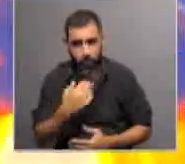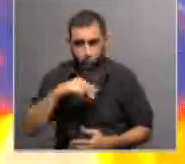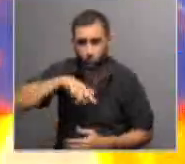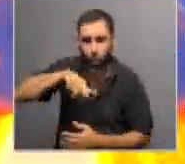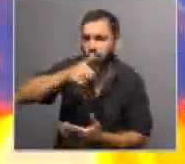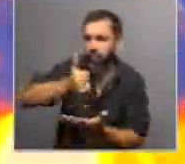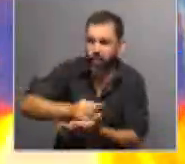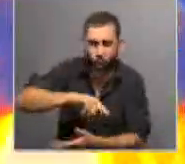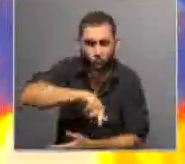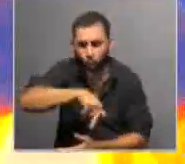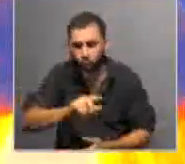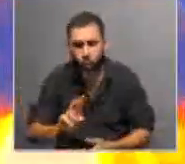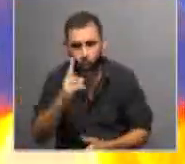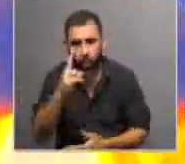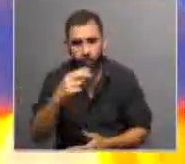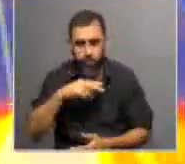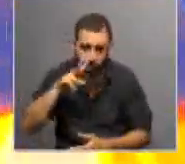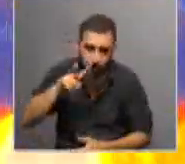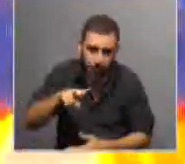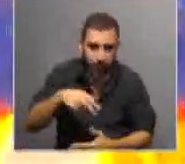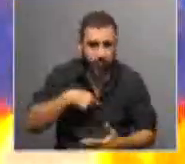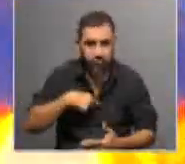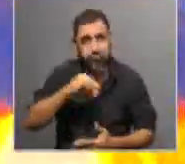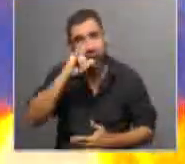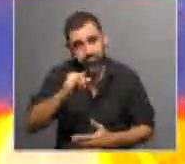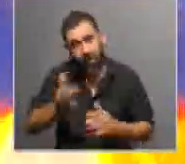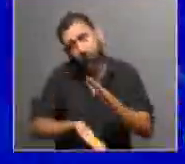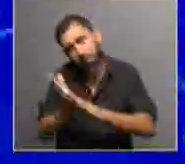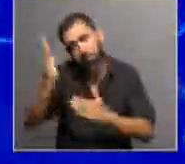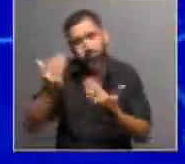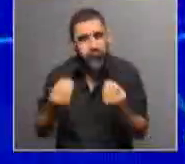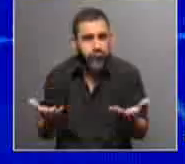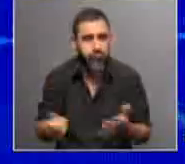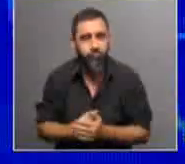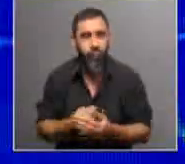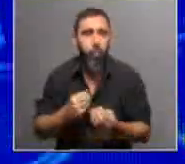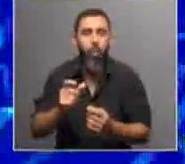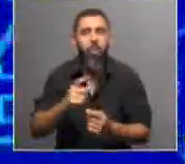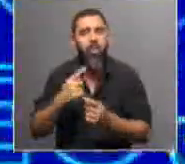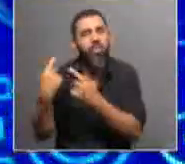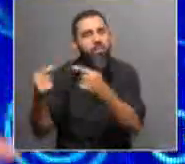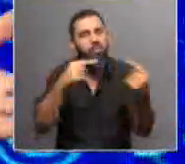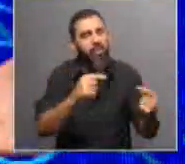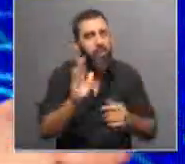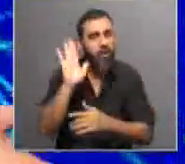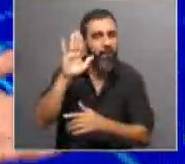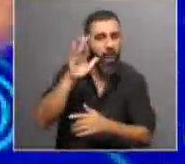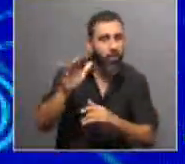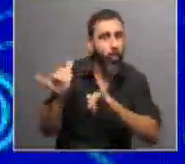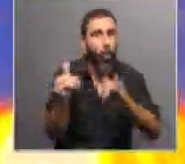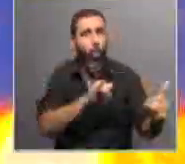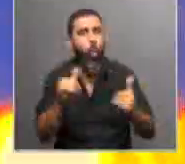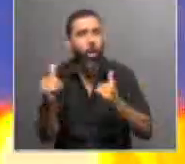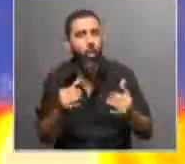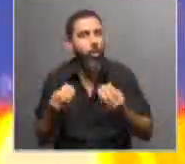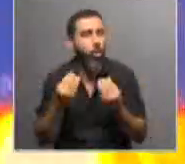Uruguay. Y yo fui a mirar y está, ok, bien, vamos. ¿Y cuáles eran las diferencias del básquetbol o de los jugadores de básquetbol?